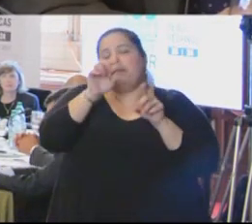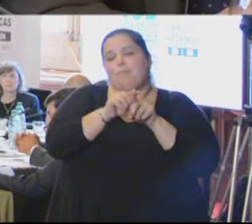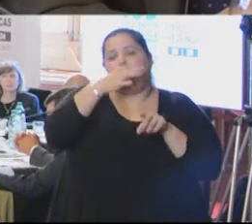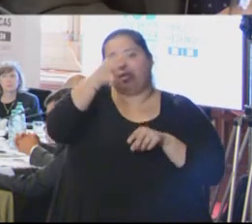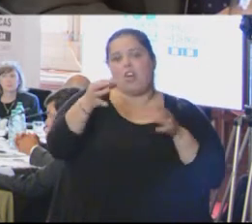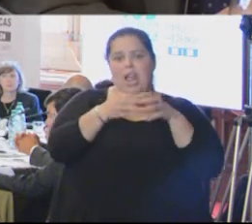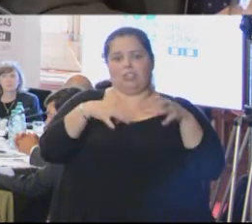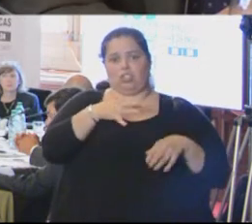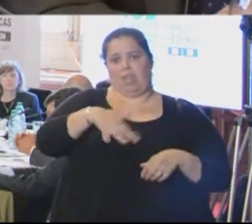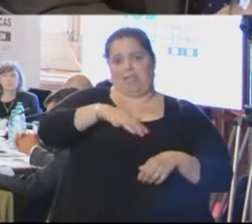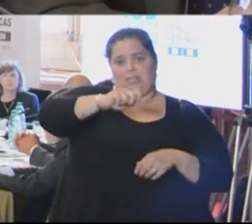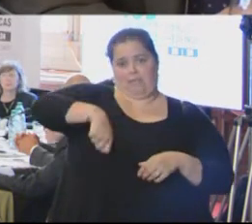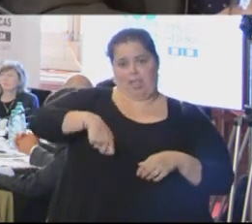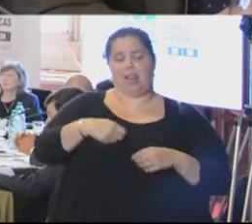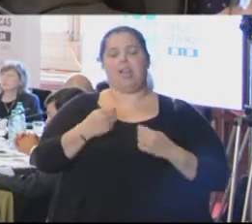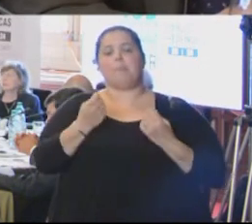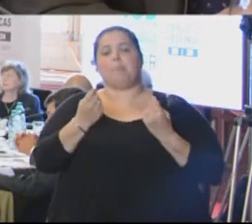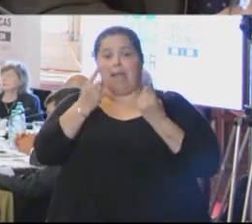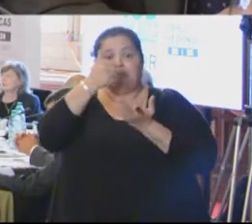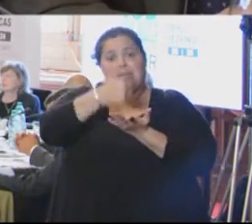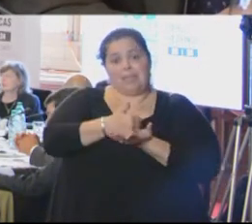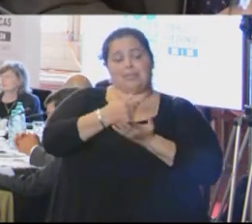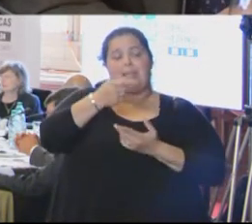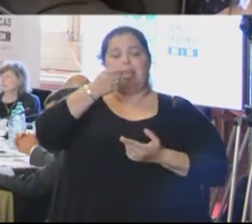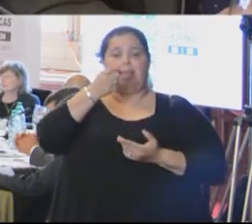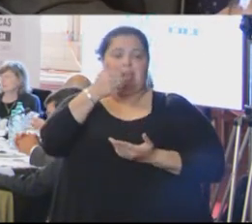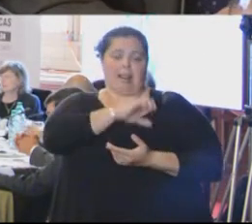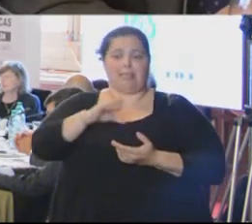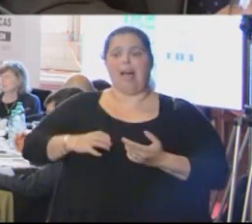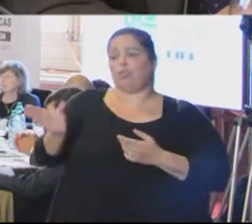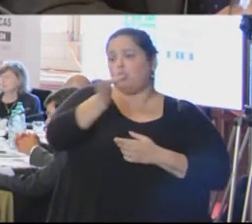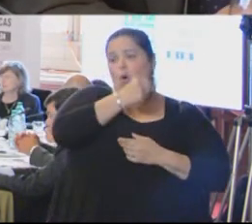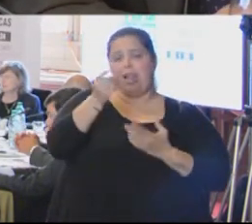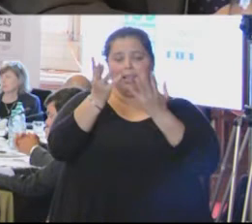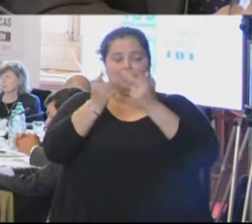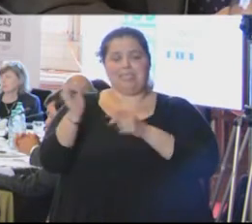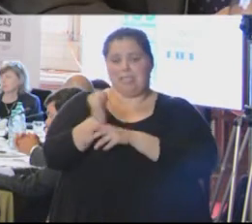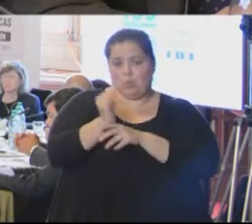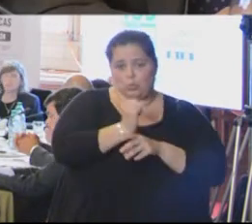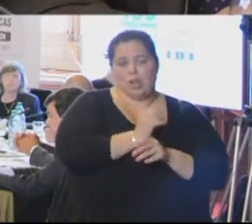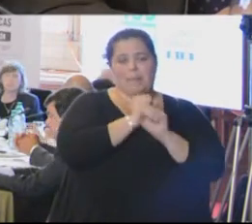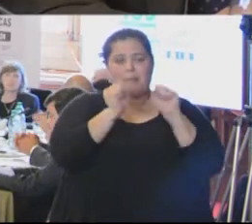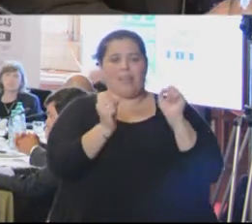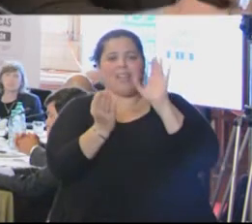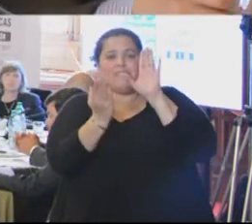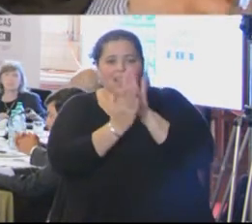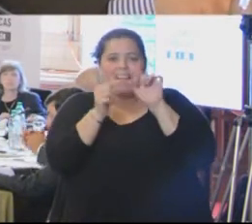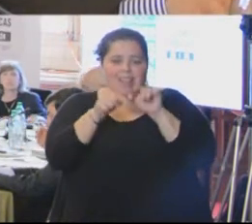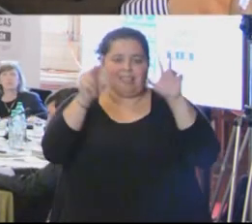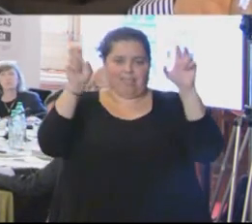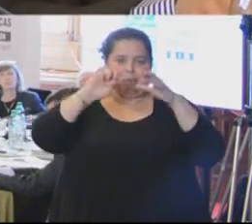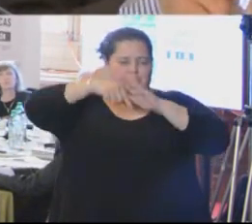fuerza, sino de presencia del Estado con todas sus instituciones para poder enfrentar la complejidad de este tema. La Fiscalía